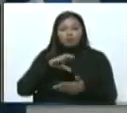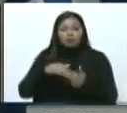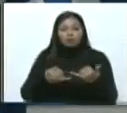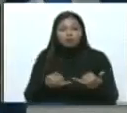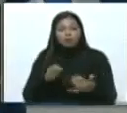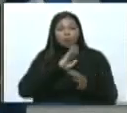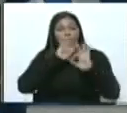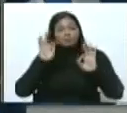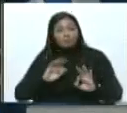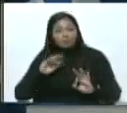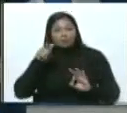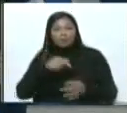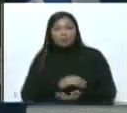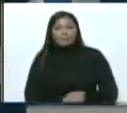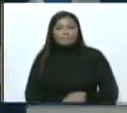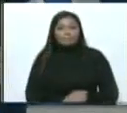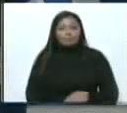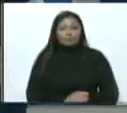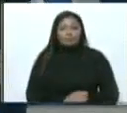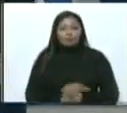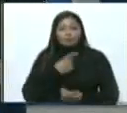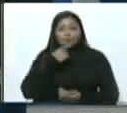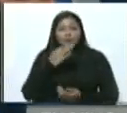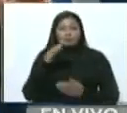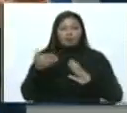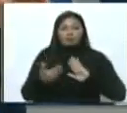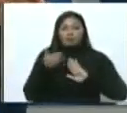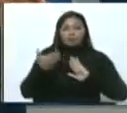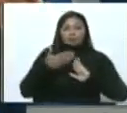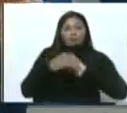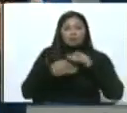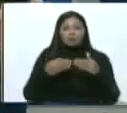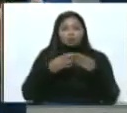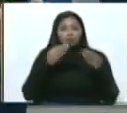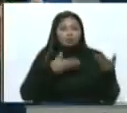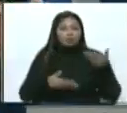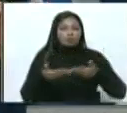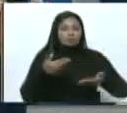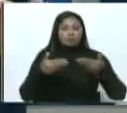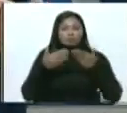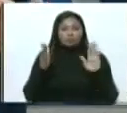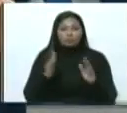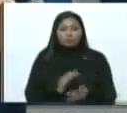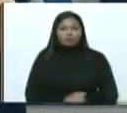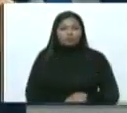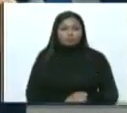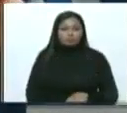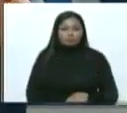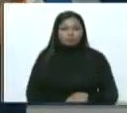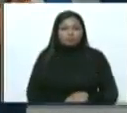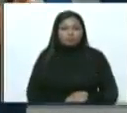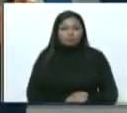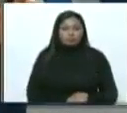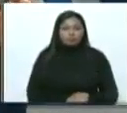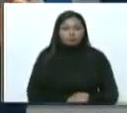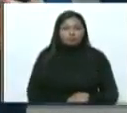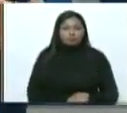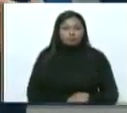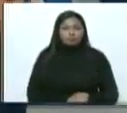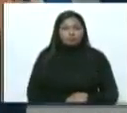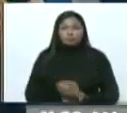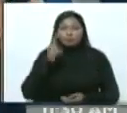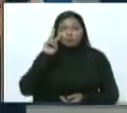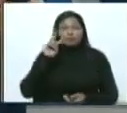qué? Bueno, simple y llanamente porque afectan todos los servicios públicos. Usted ve que el traficante